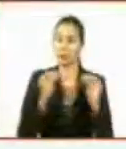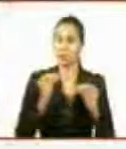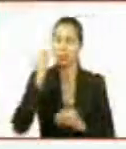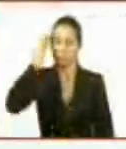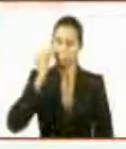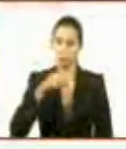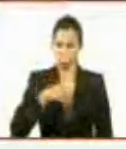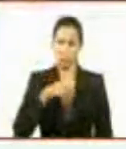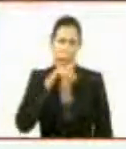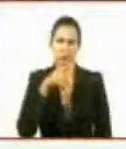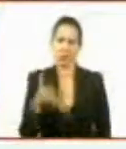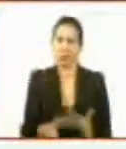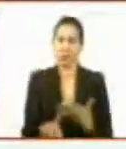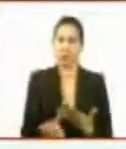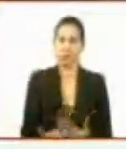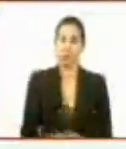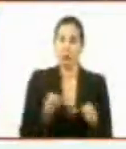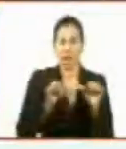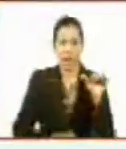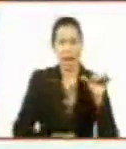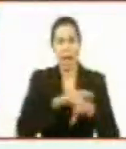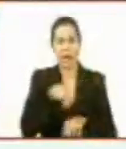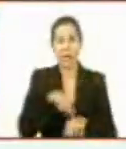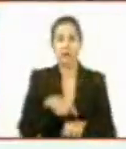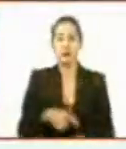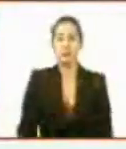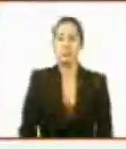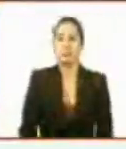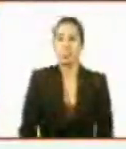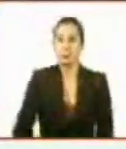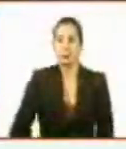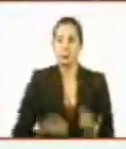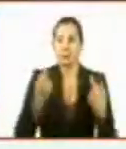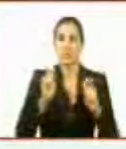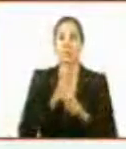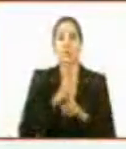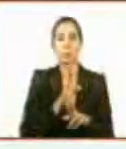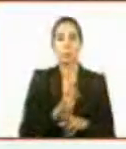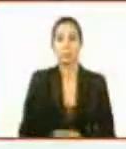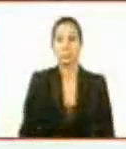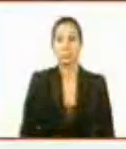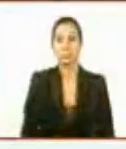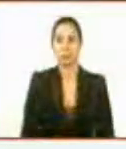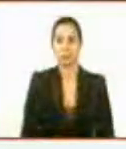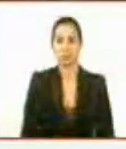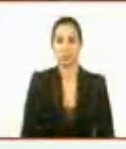reflexión, un poco larga, para tratar de responder algo de lo que tú dices.